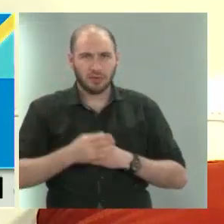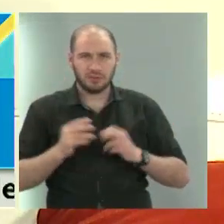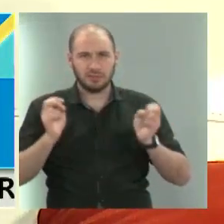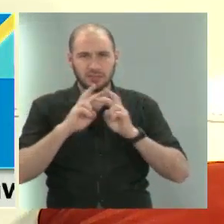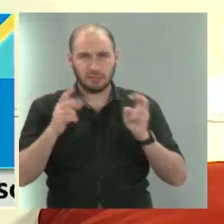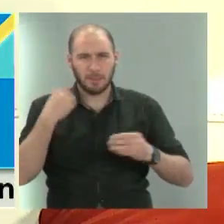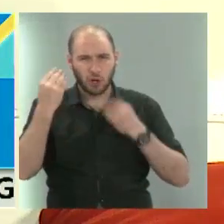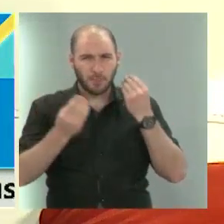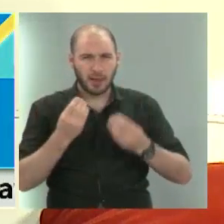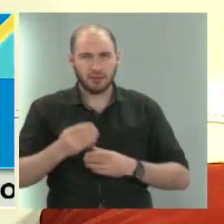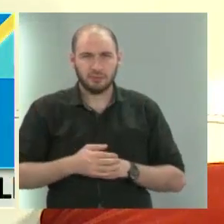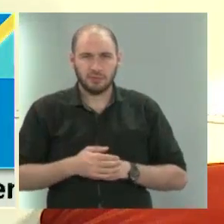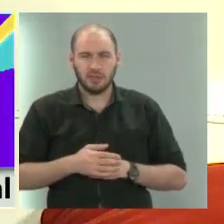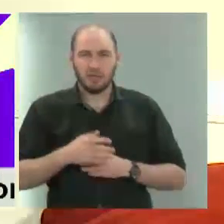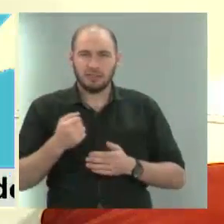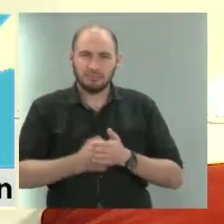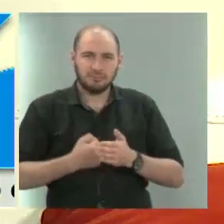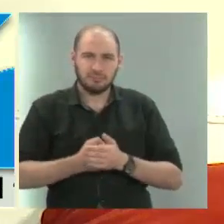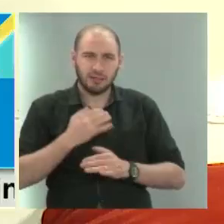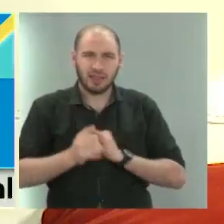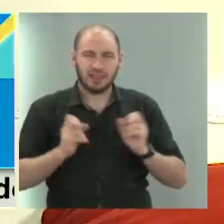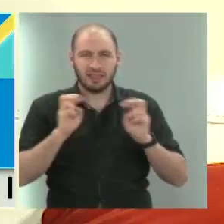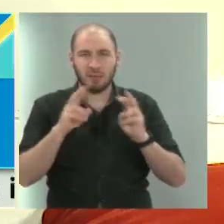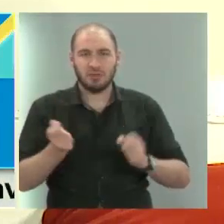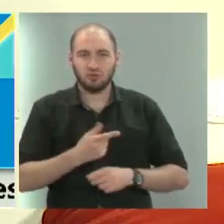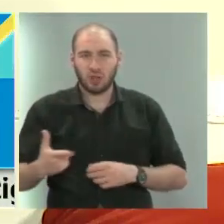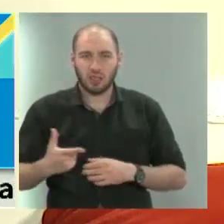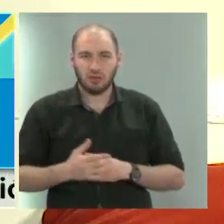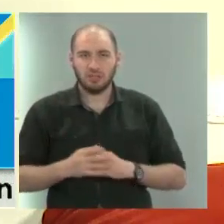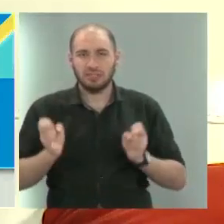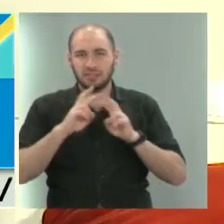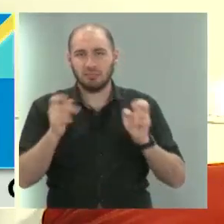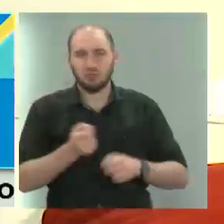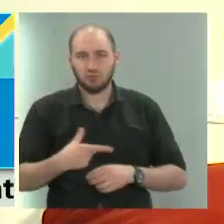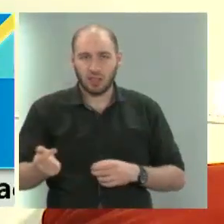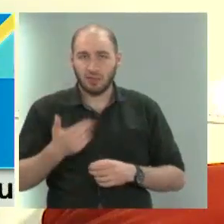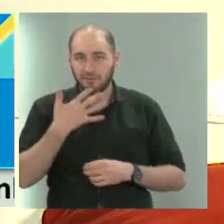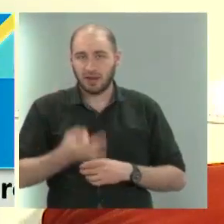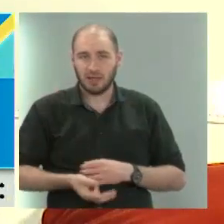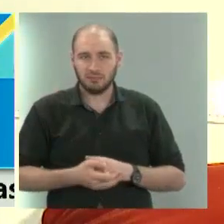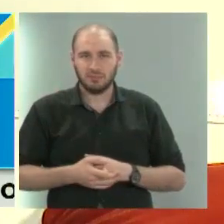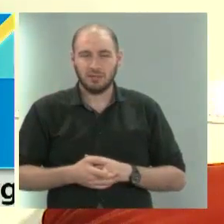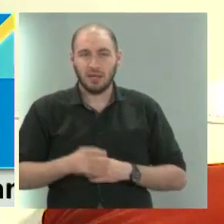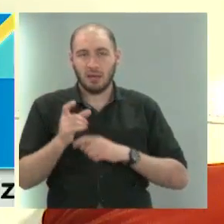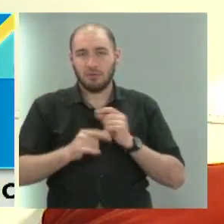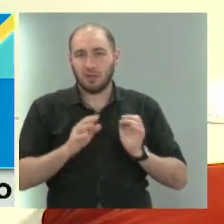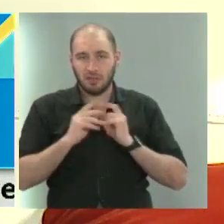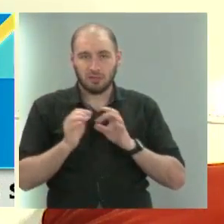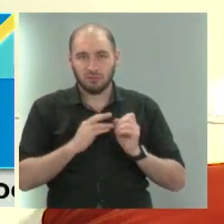tema, ¿no?, que me preocupa, así como se insiste tanto en el tema salarial, ¿no? El tema salarial, que es un tema real, nadie va a